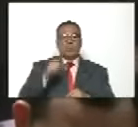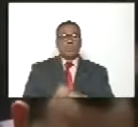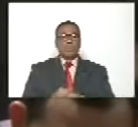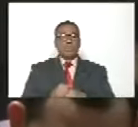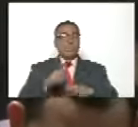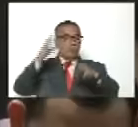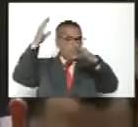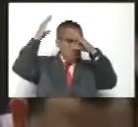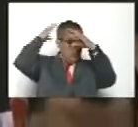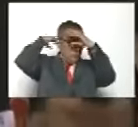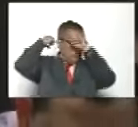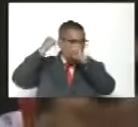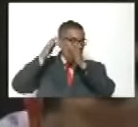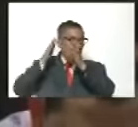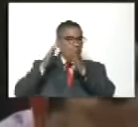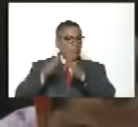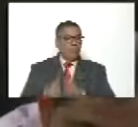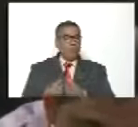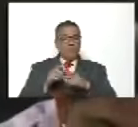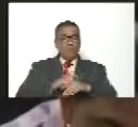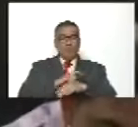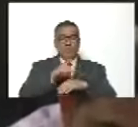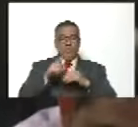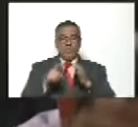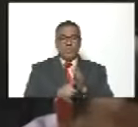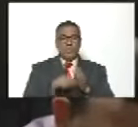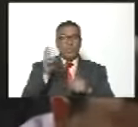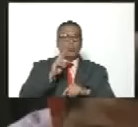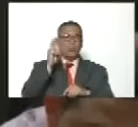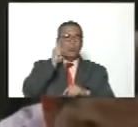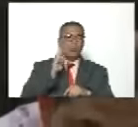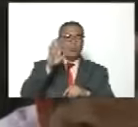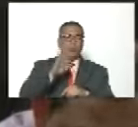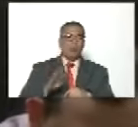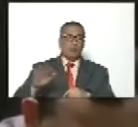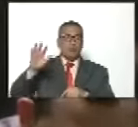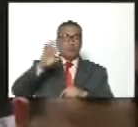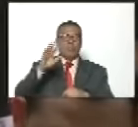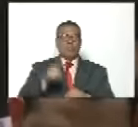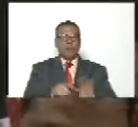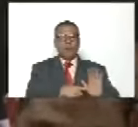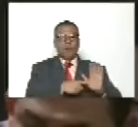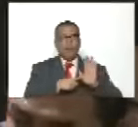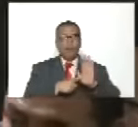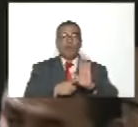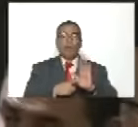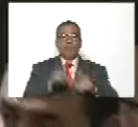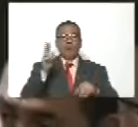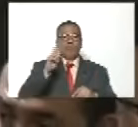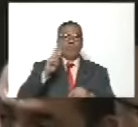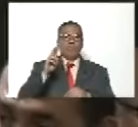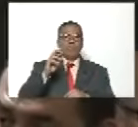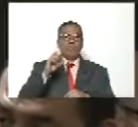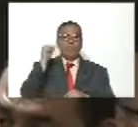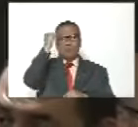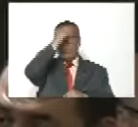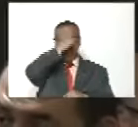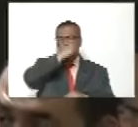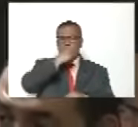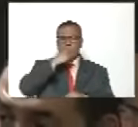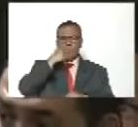como embajador extraordinario y plenipotenciario de la República Bolivariana de Venezuela ante la República de